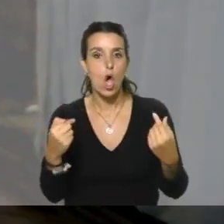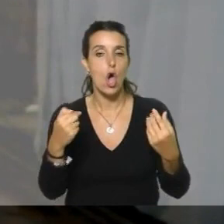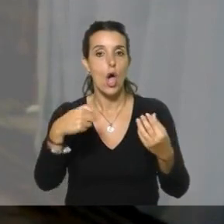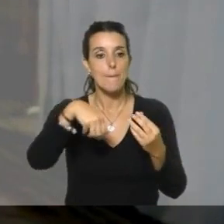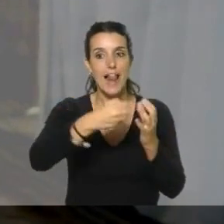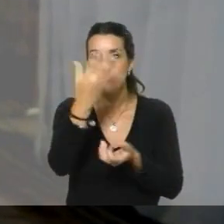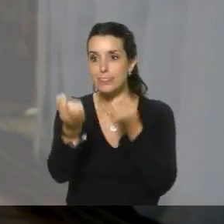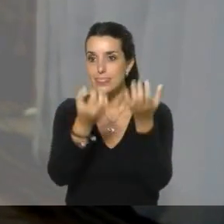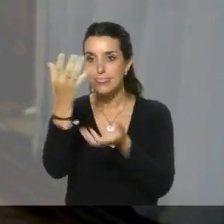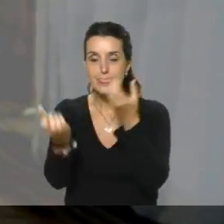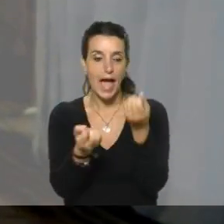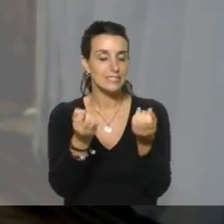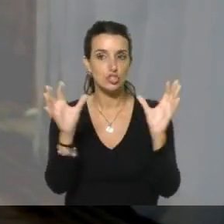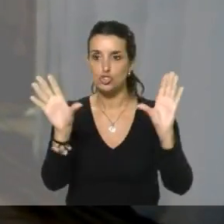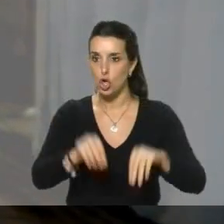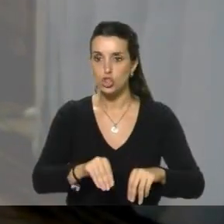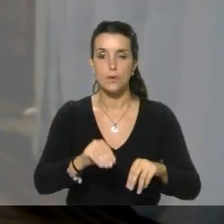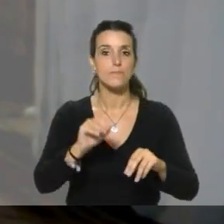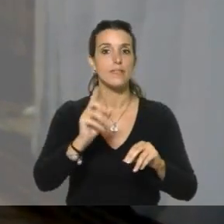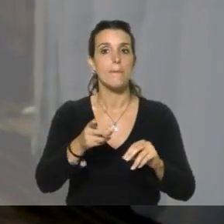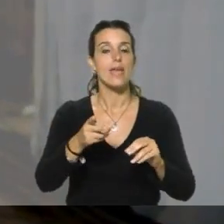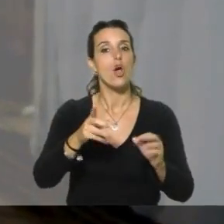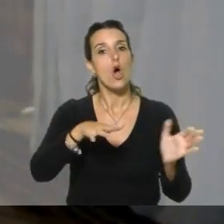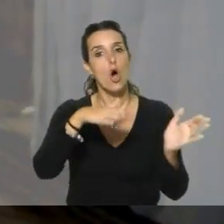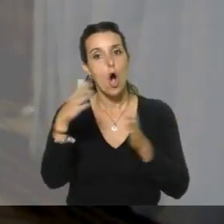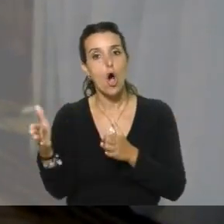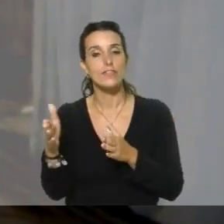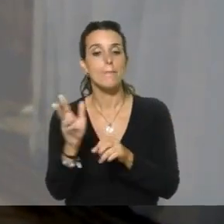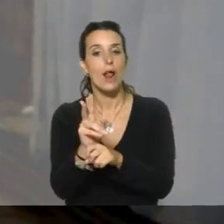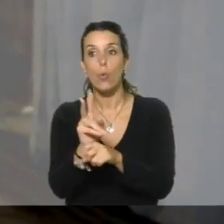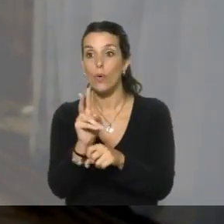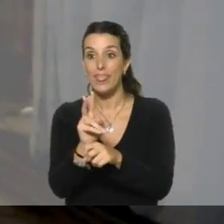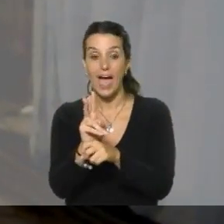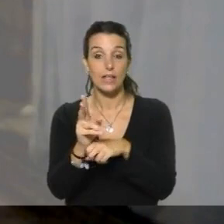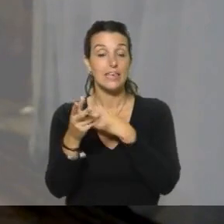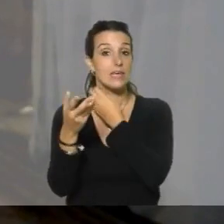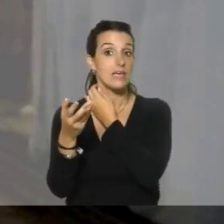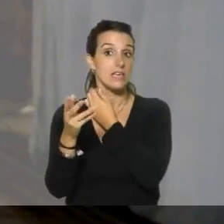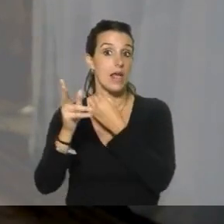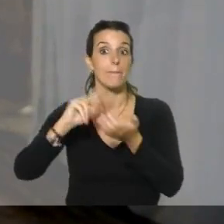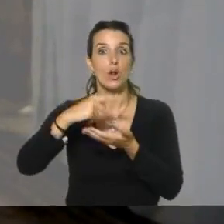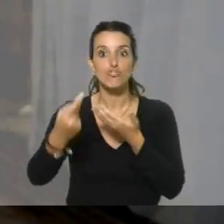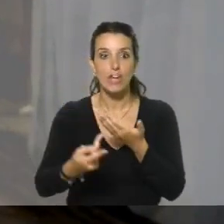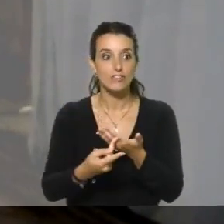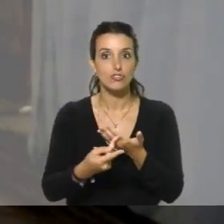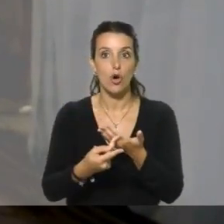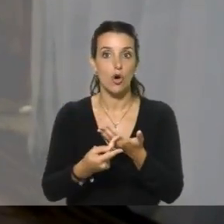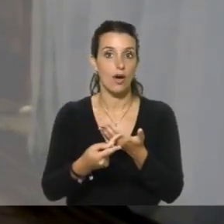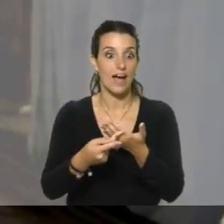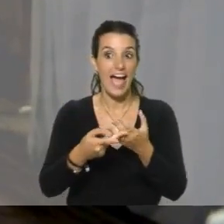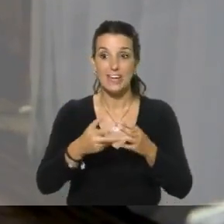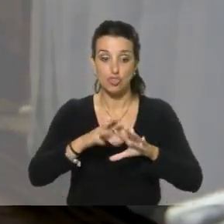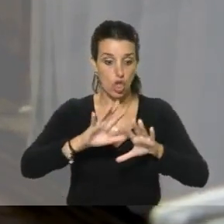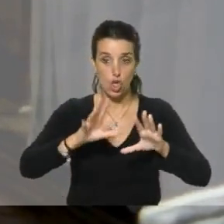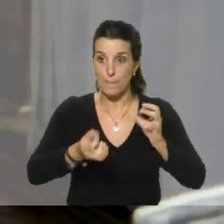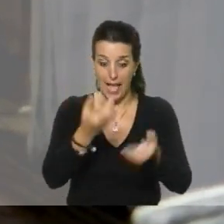varias especies endémicas en la punta, también otras que son para conservar, y bueno, el proyecto se instala encima de eso, si